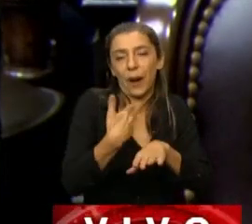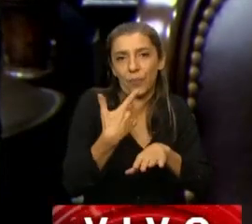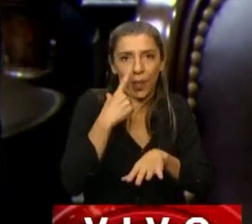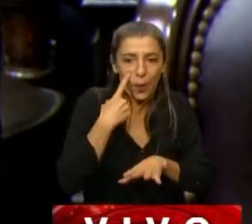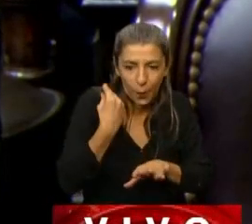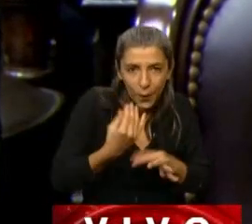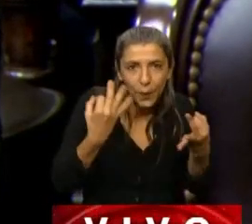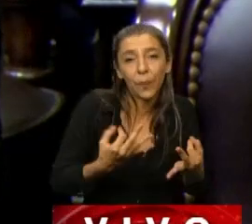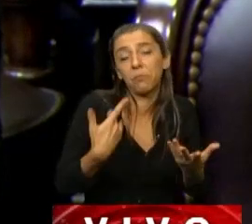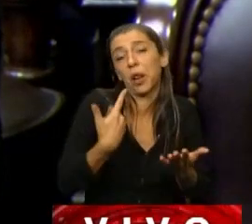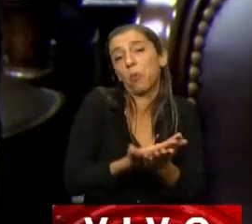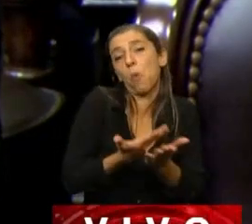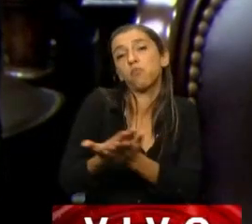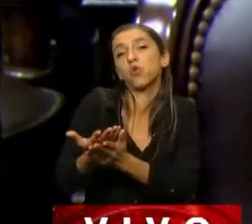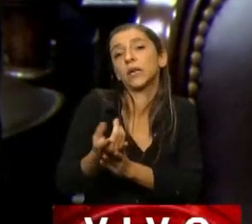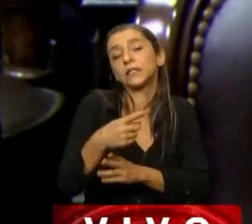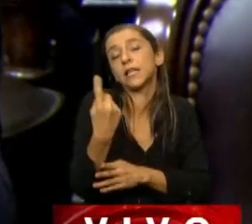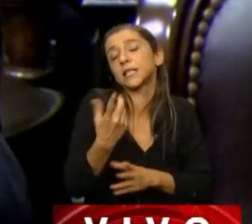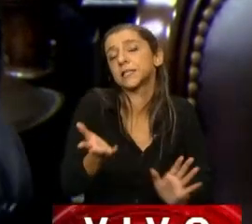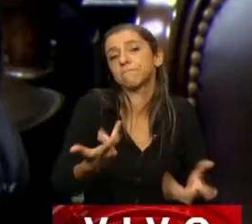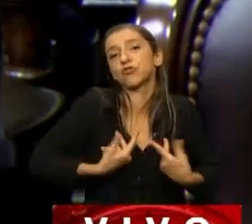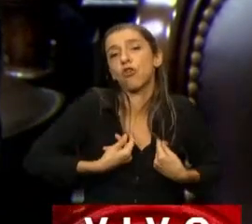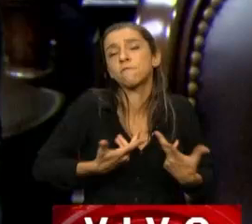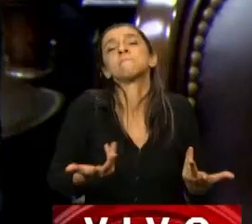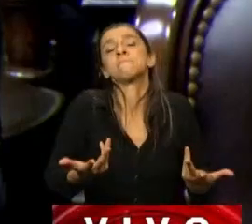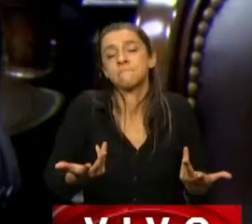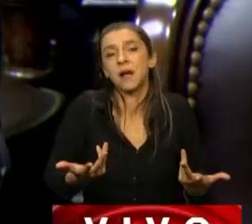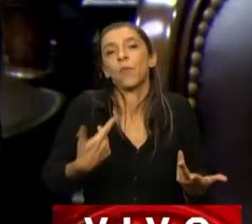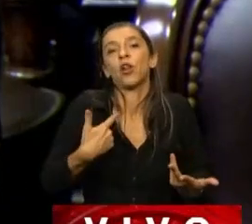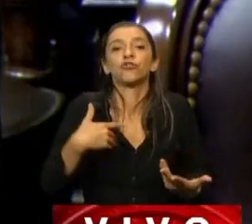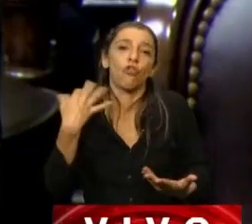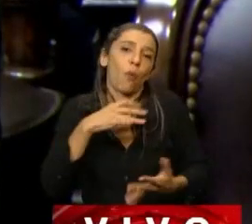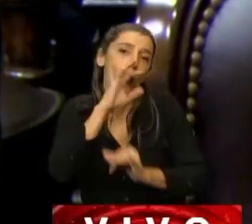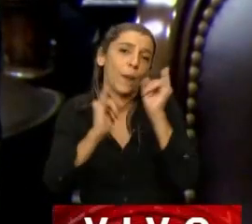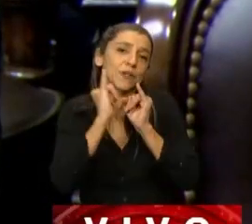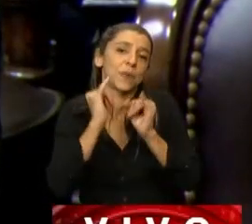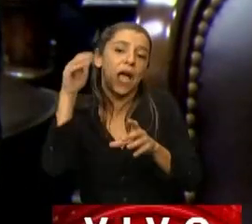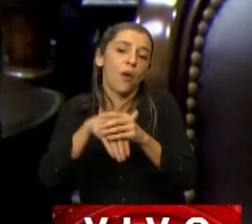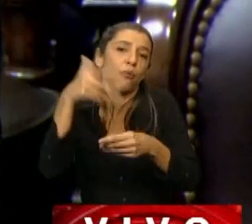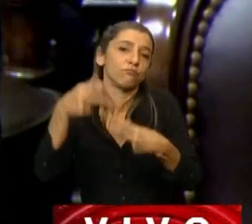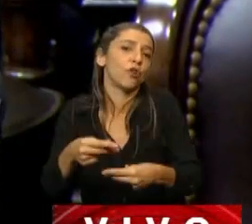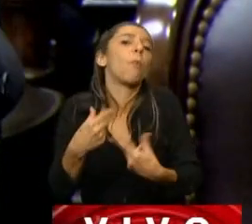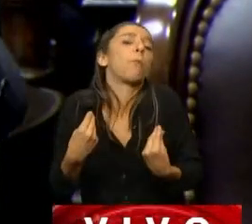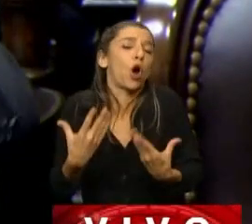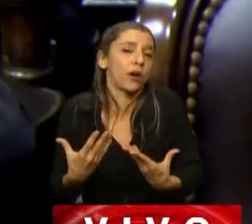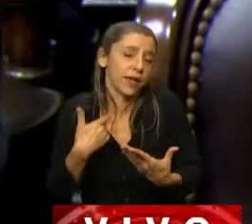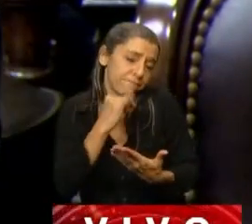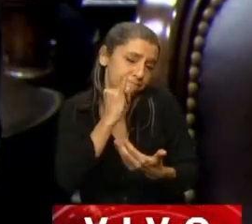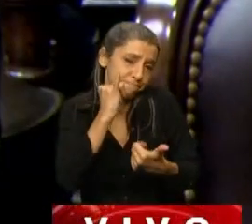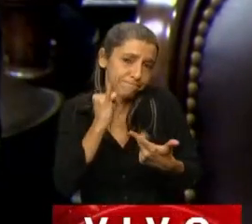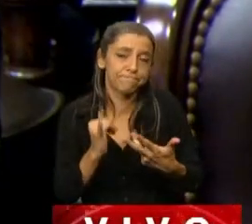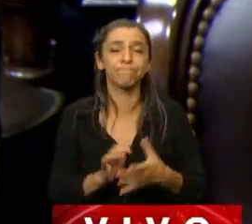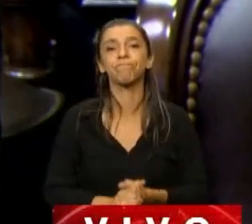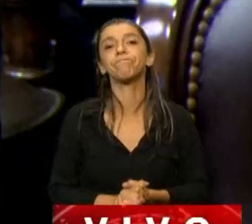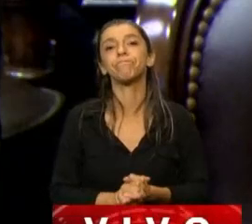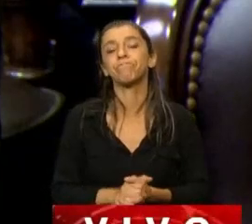que no fueron consideradas, y por eso siento el deber de explicar por qué no acompaño hoy este proyecto. Cierro con esto.